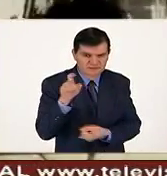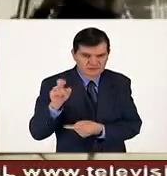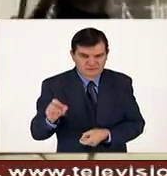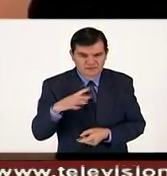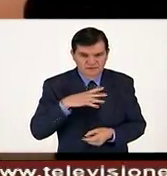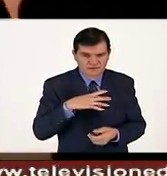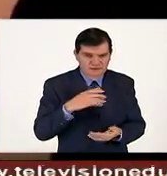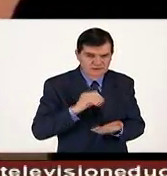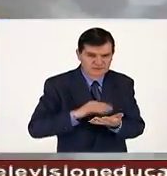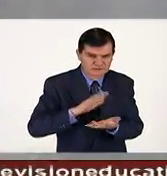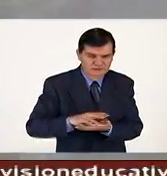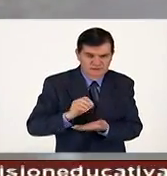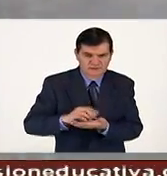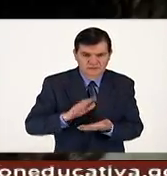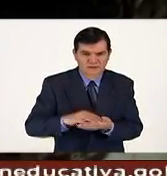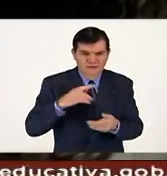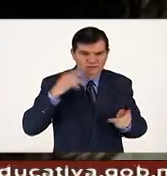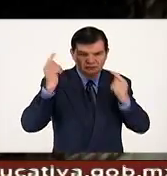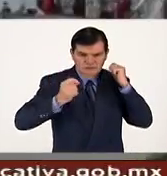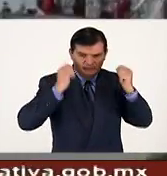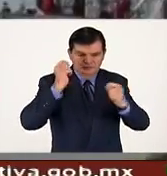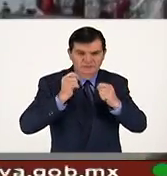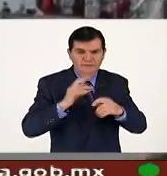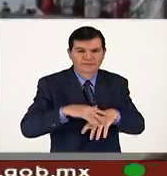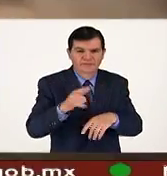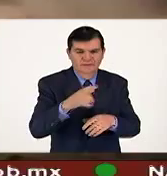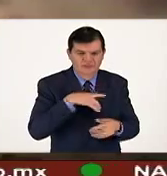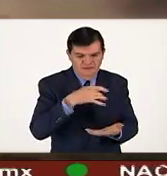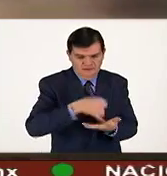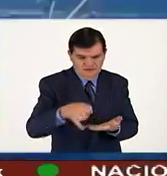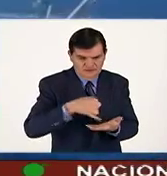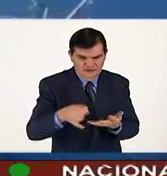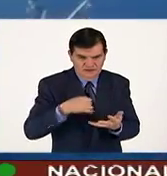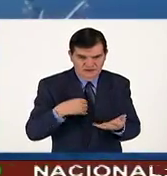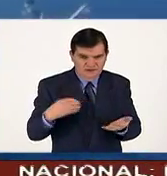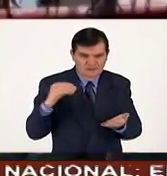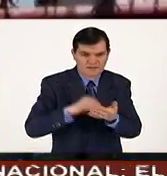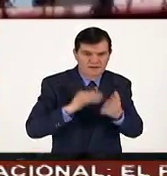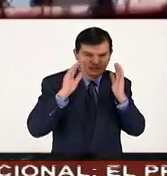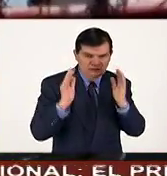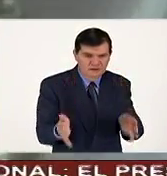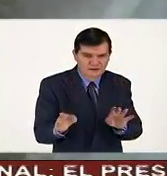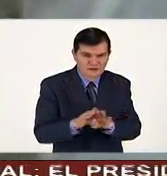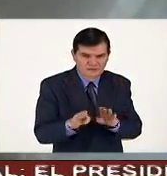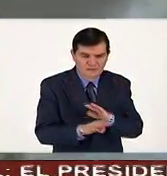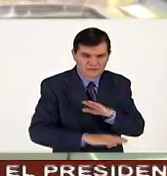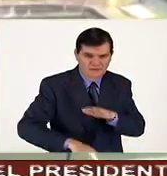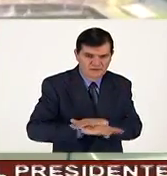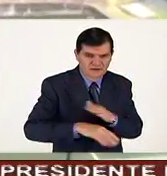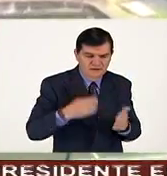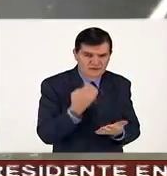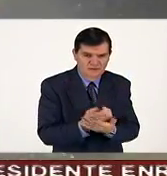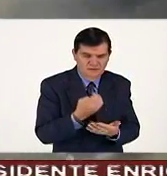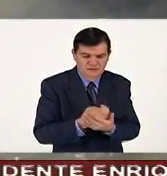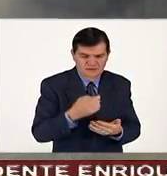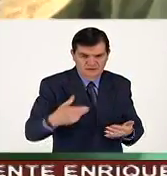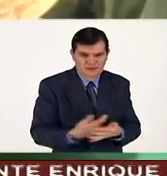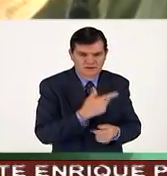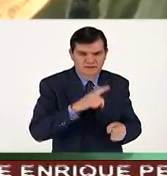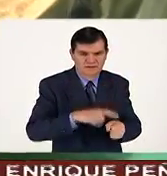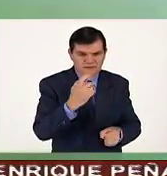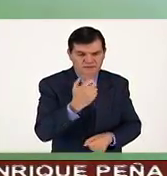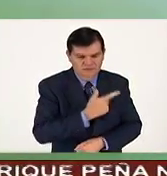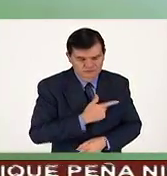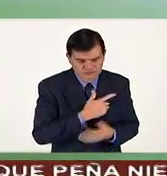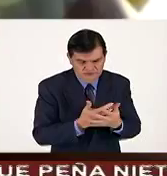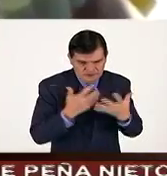tenemos de remesas o del turismo. Es decir, la agricultura se está constituyendo como un gran pilar de la economía nacional, sin lo cual nos da muchísimo